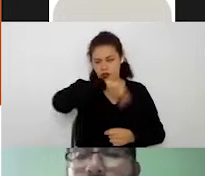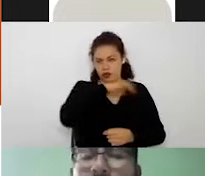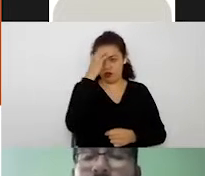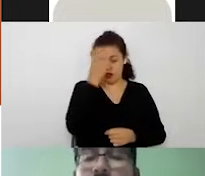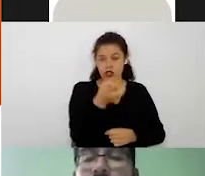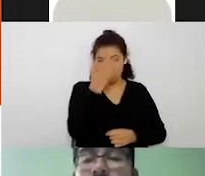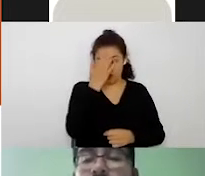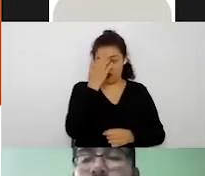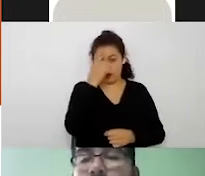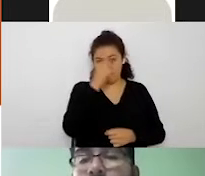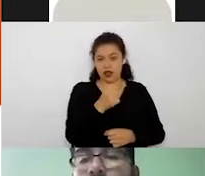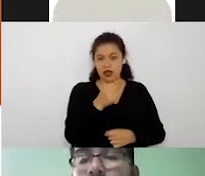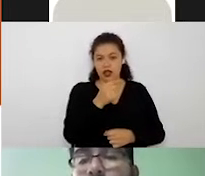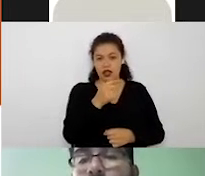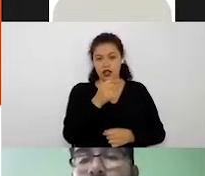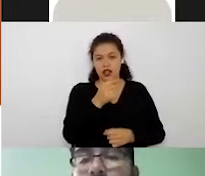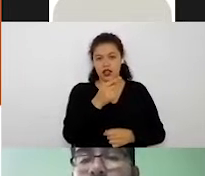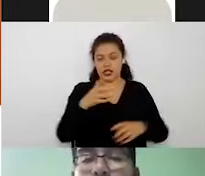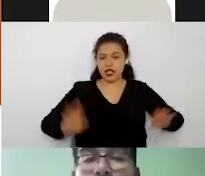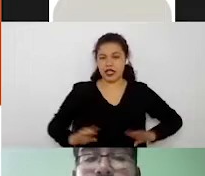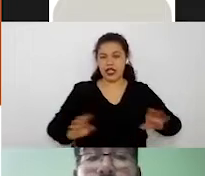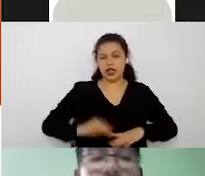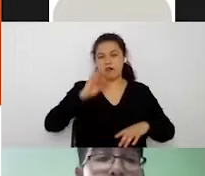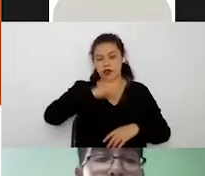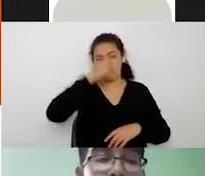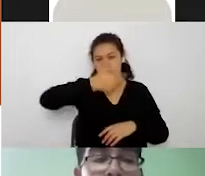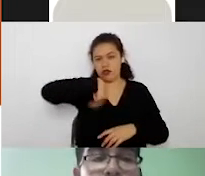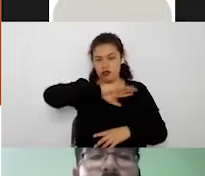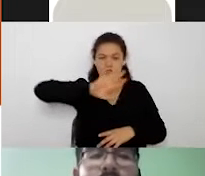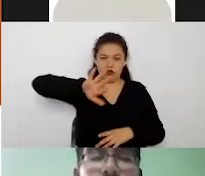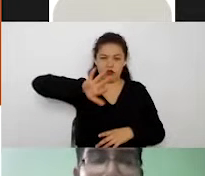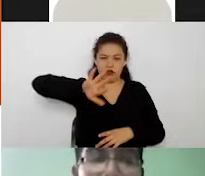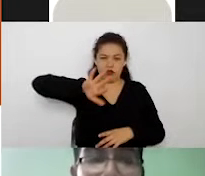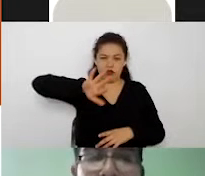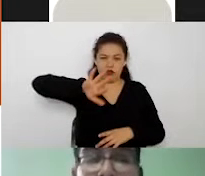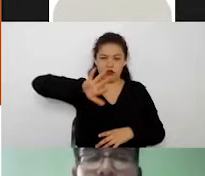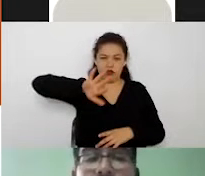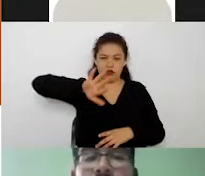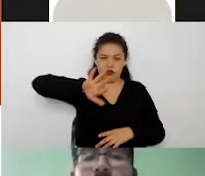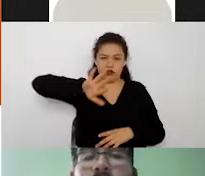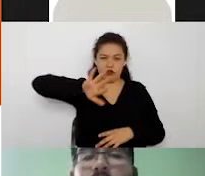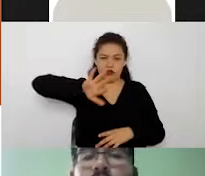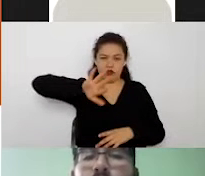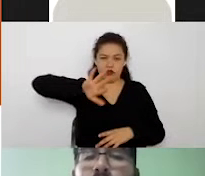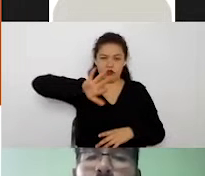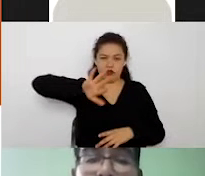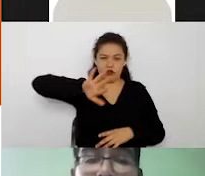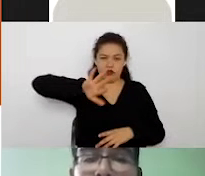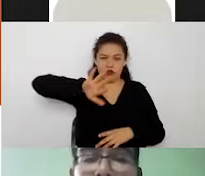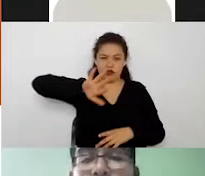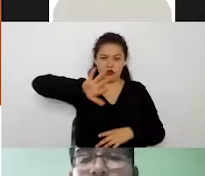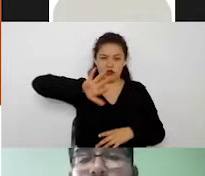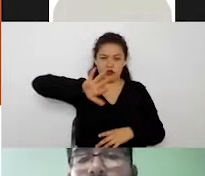de cuáles son las mejores condiciones para que nosotros nos resguardáramos. Como les decía, también hacer las llamadas a los cuerpos de